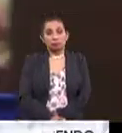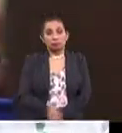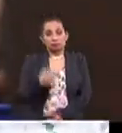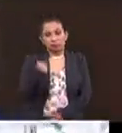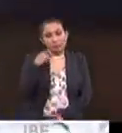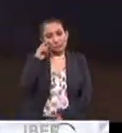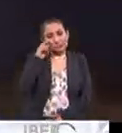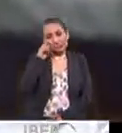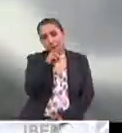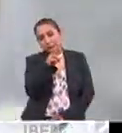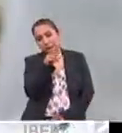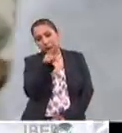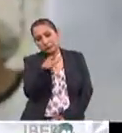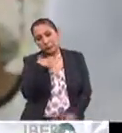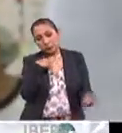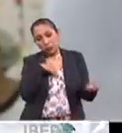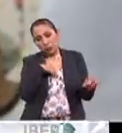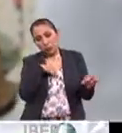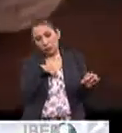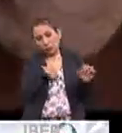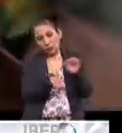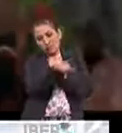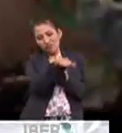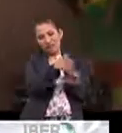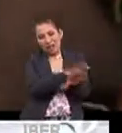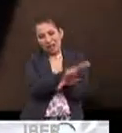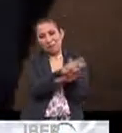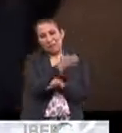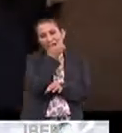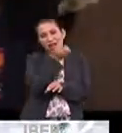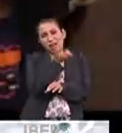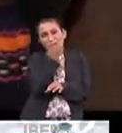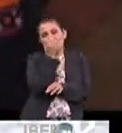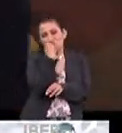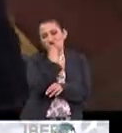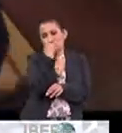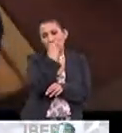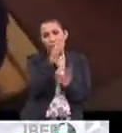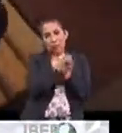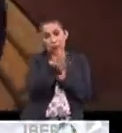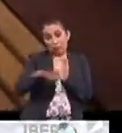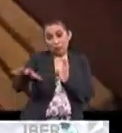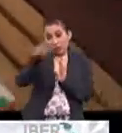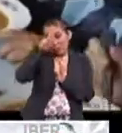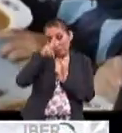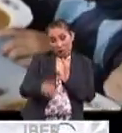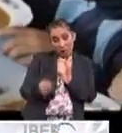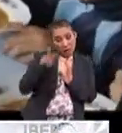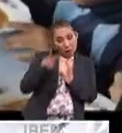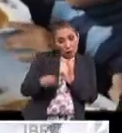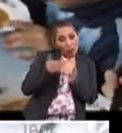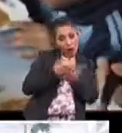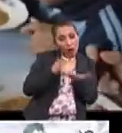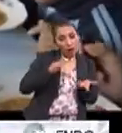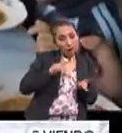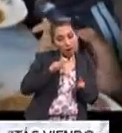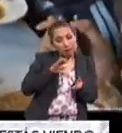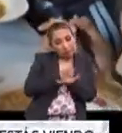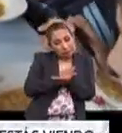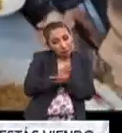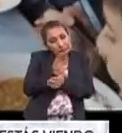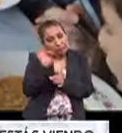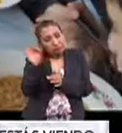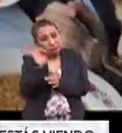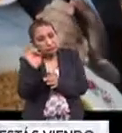lo que veo, la sustitución de los hábitos alimenticios, por ejemplo, de la población mexicana, donde vamos transitando